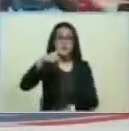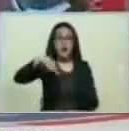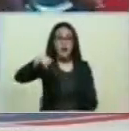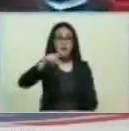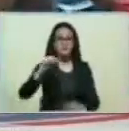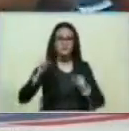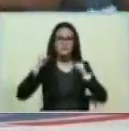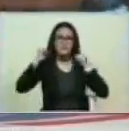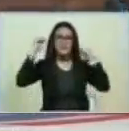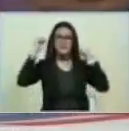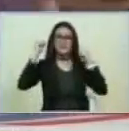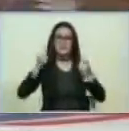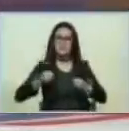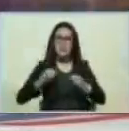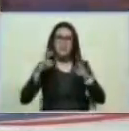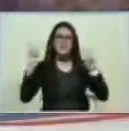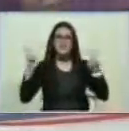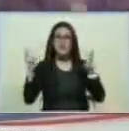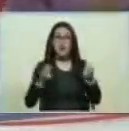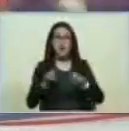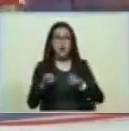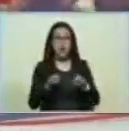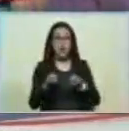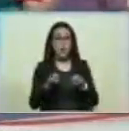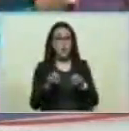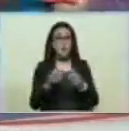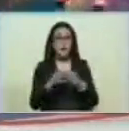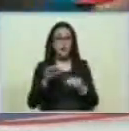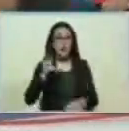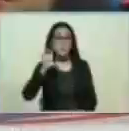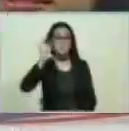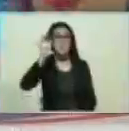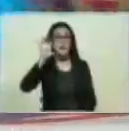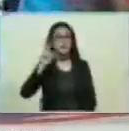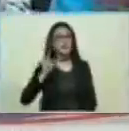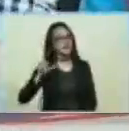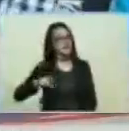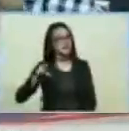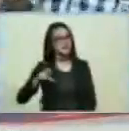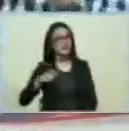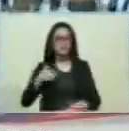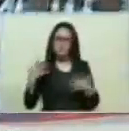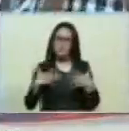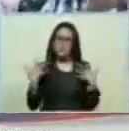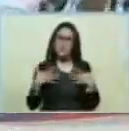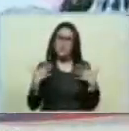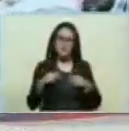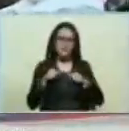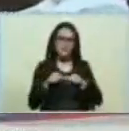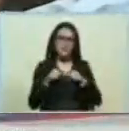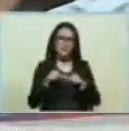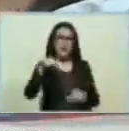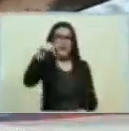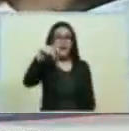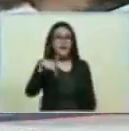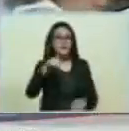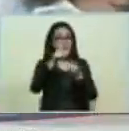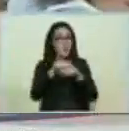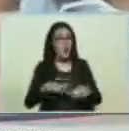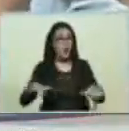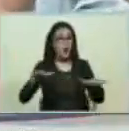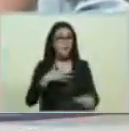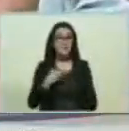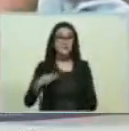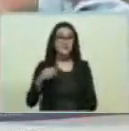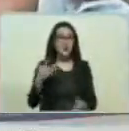para vencer, para darle las victorias económicas que nuestra patria demanda. Nosotros estamos muy contentos, seguiremos aquí desplegados,